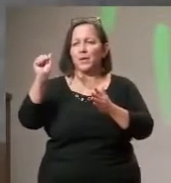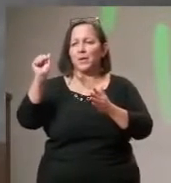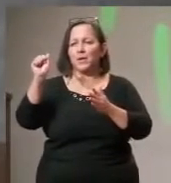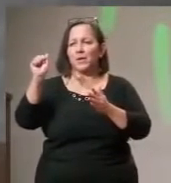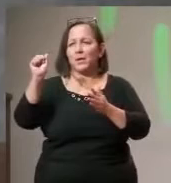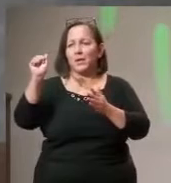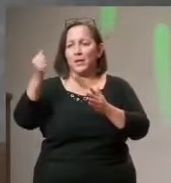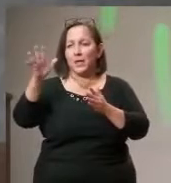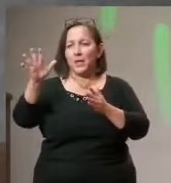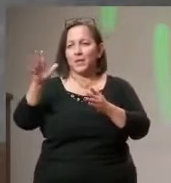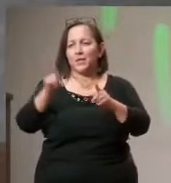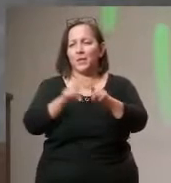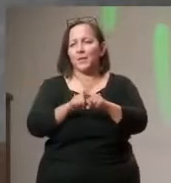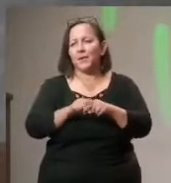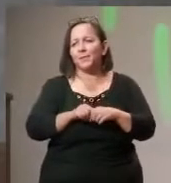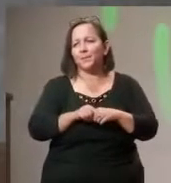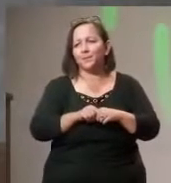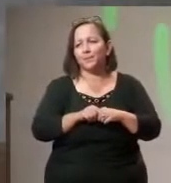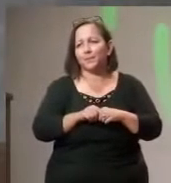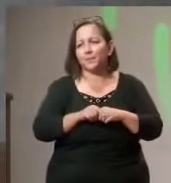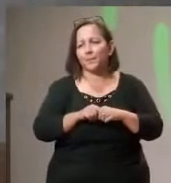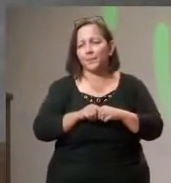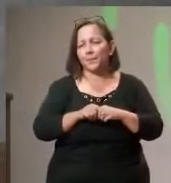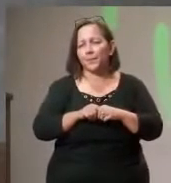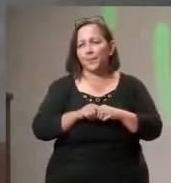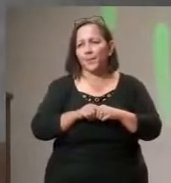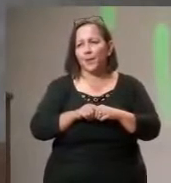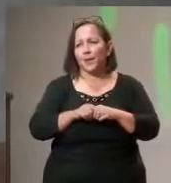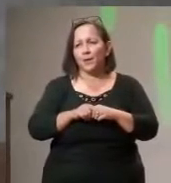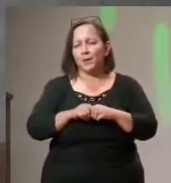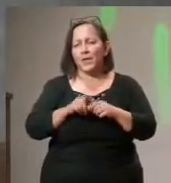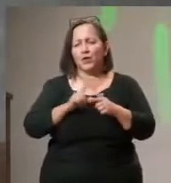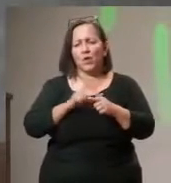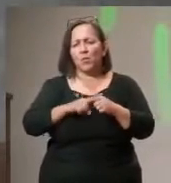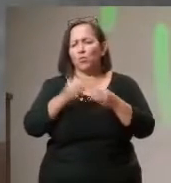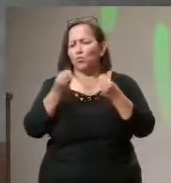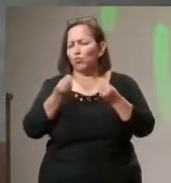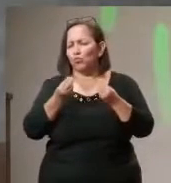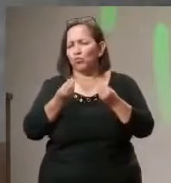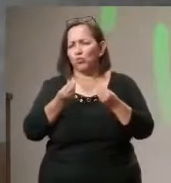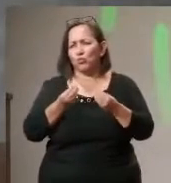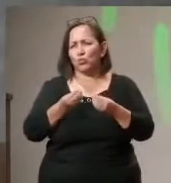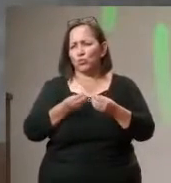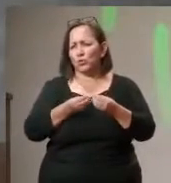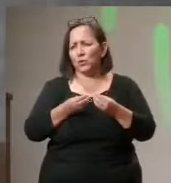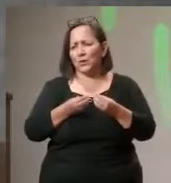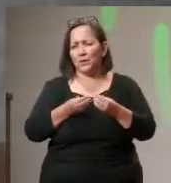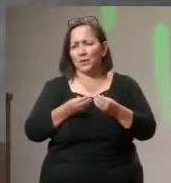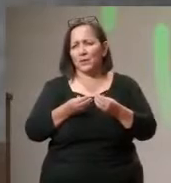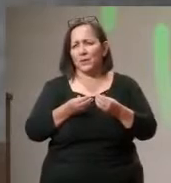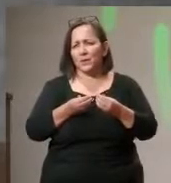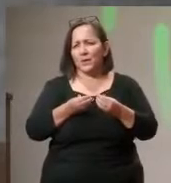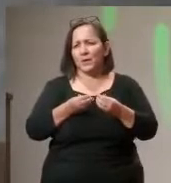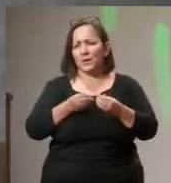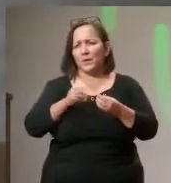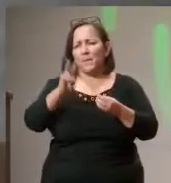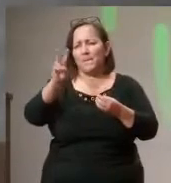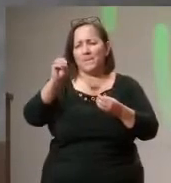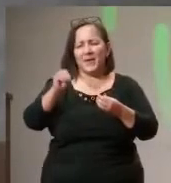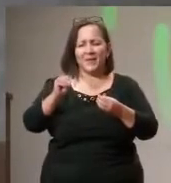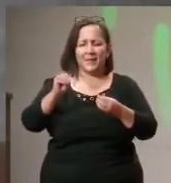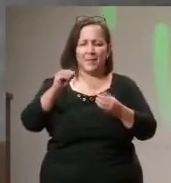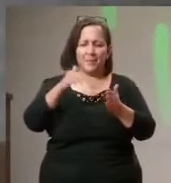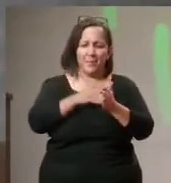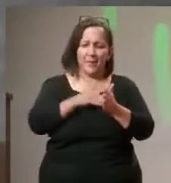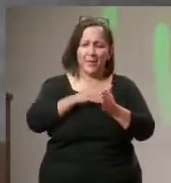DQO, y de DBO por 20,000 toneladas, 30,000 de sólidos totales, de sólidos suspendidos 20,000